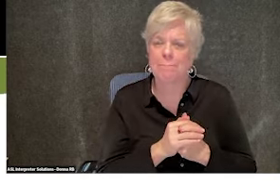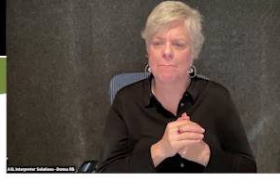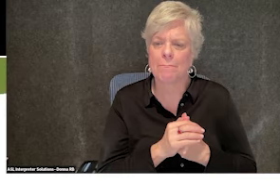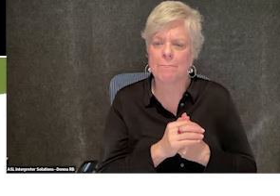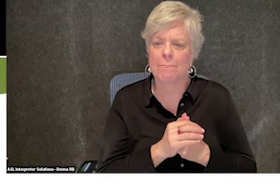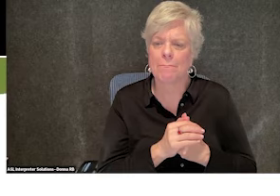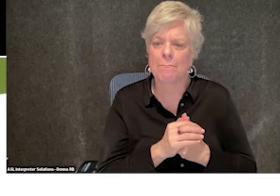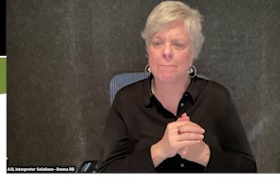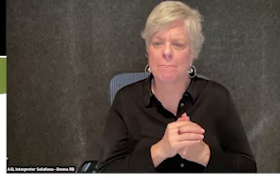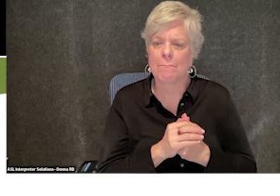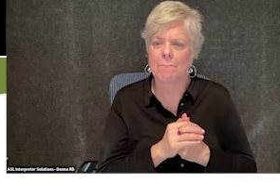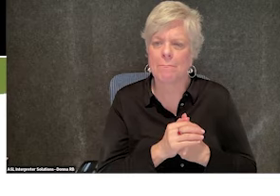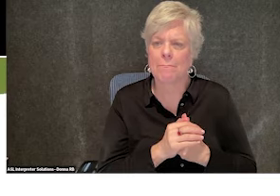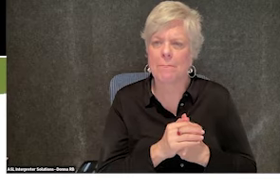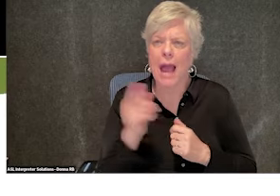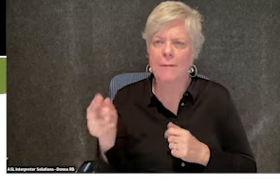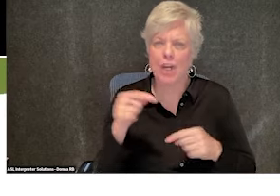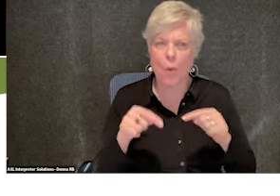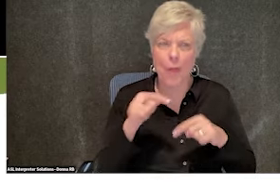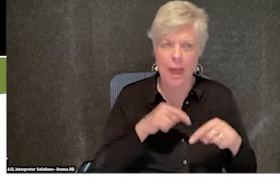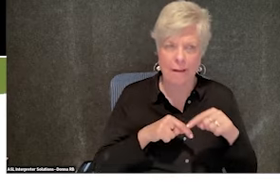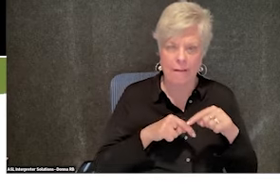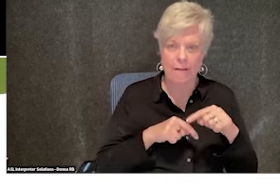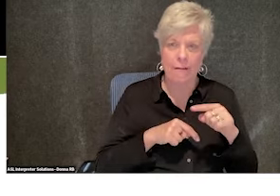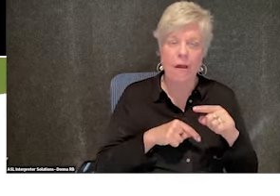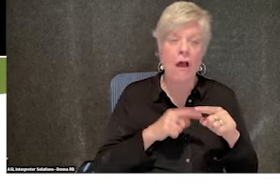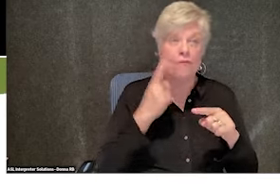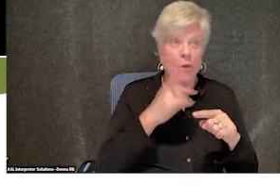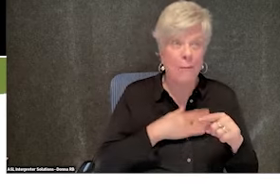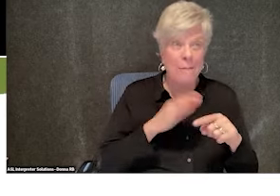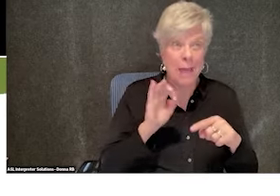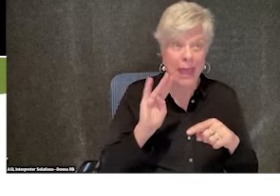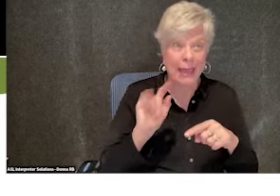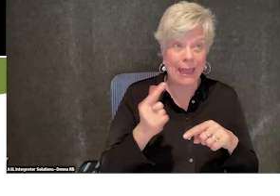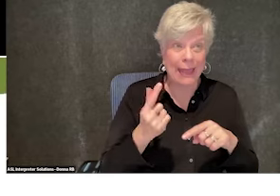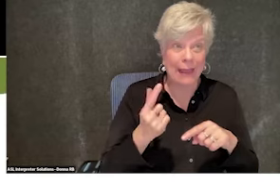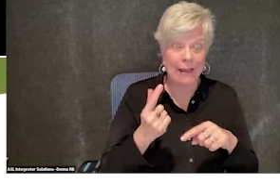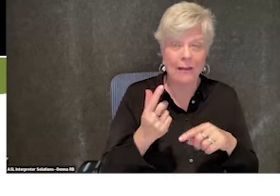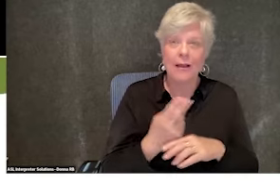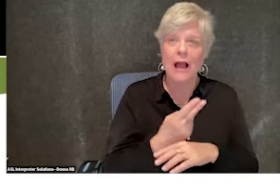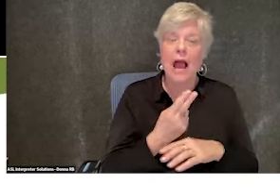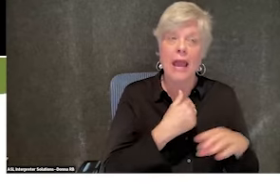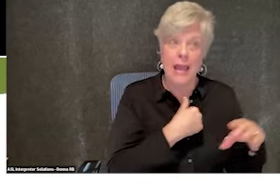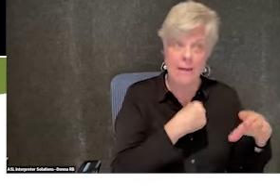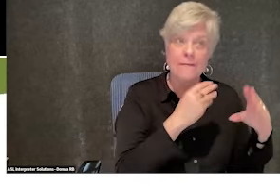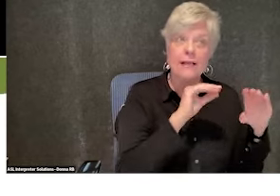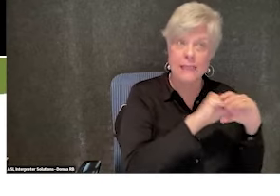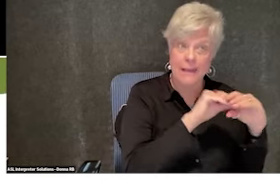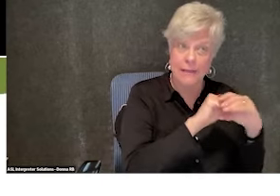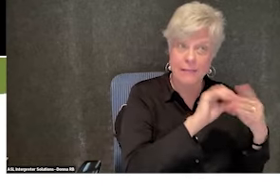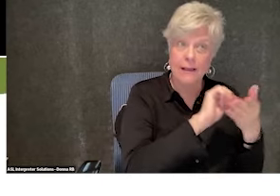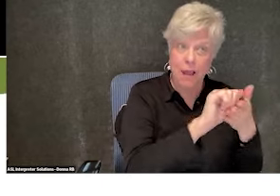pero tengo también mi tarjeta de débito, pero eso sí lo manejo bastante bien, pero